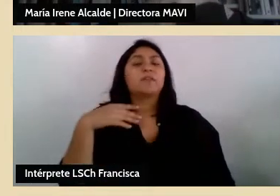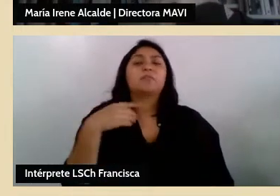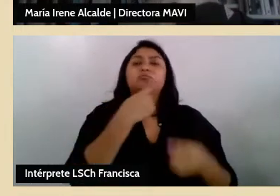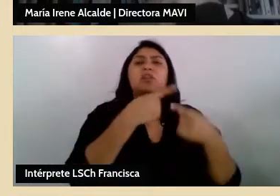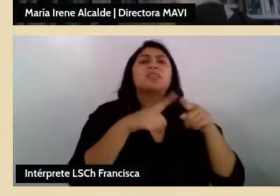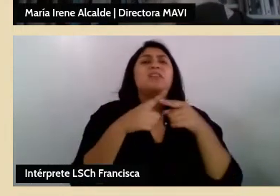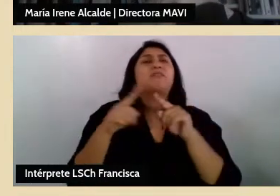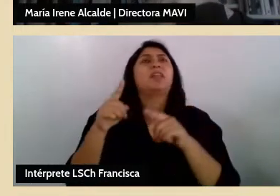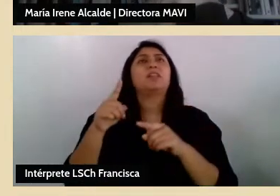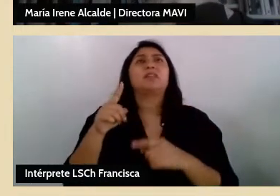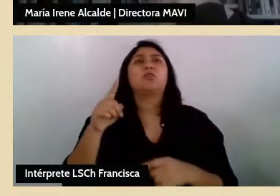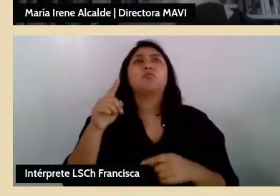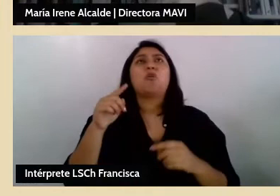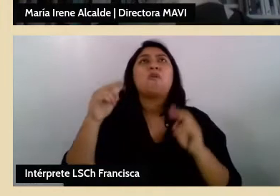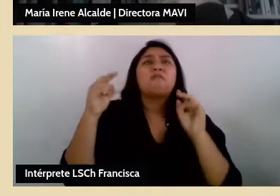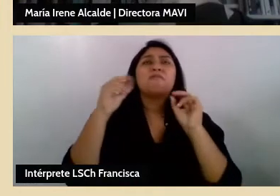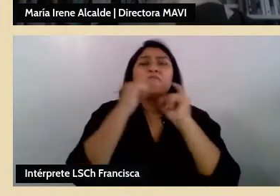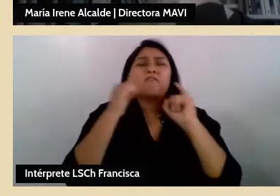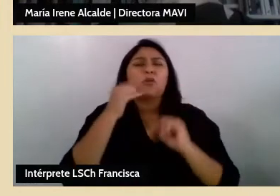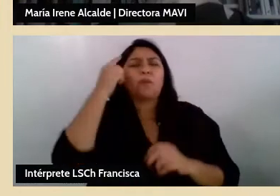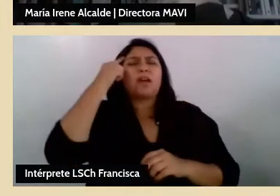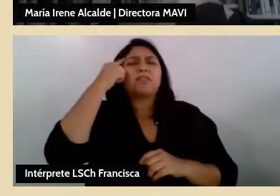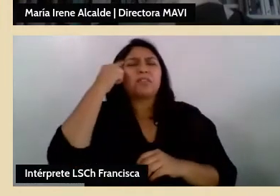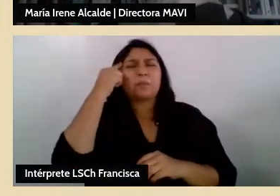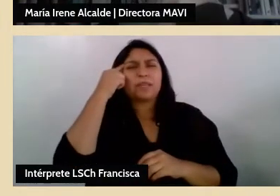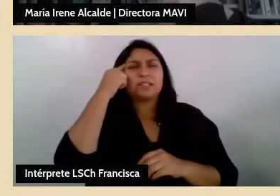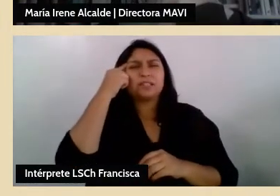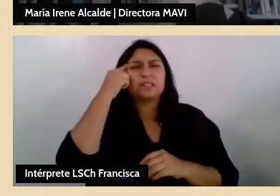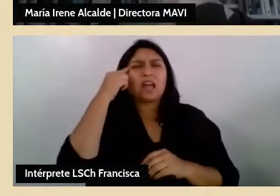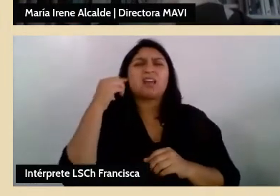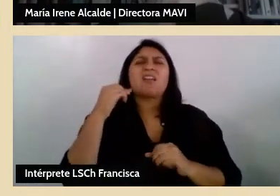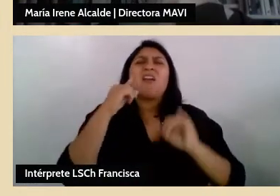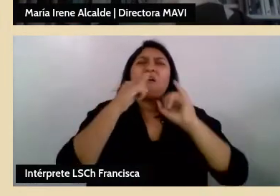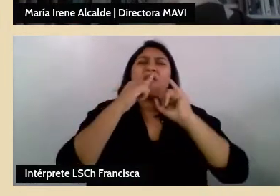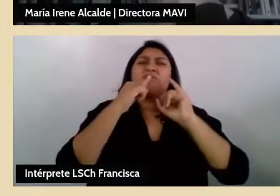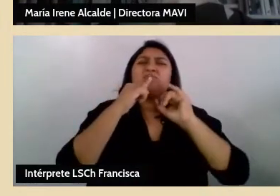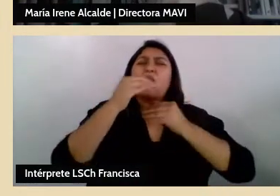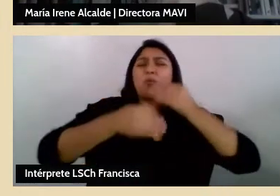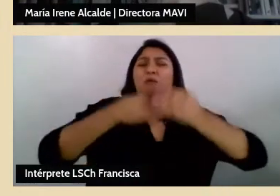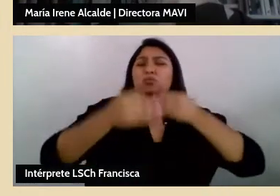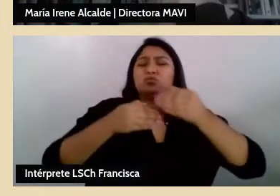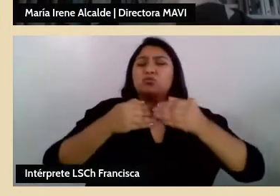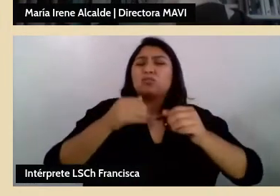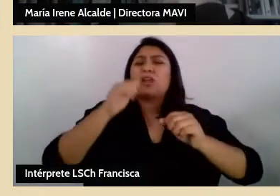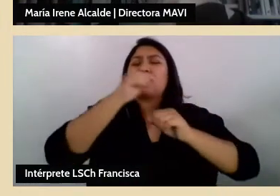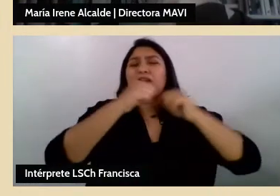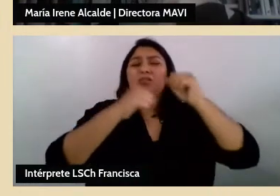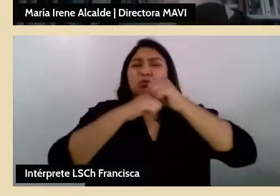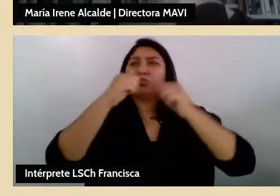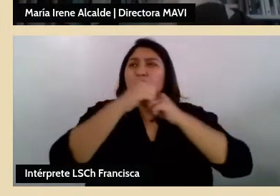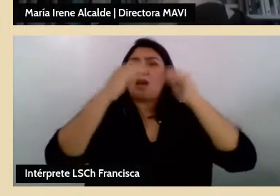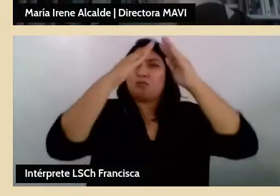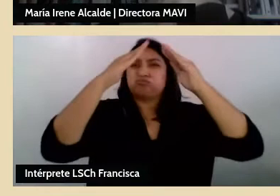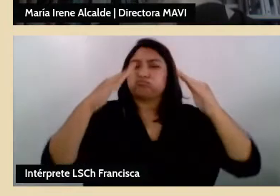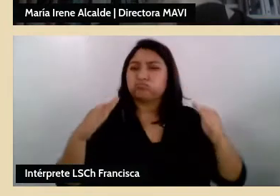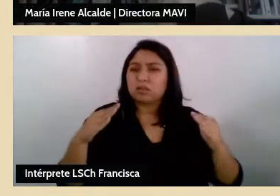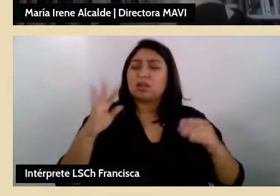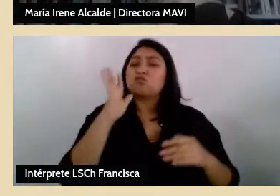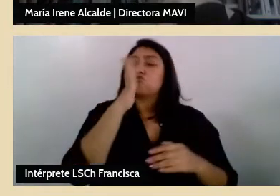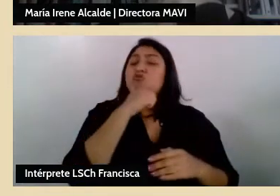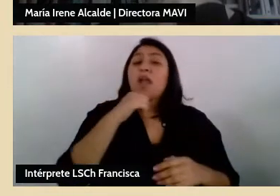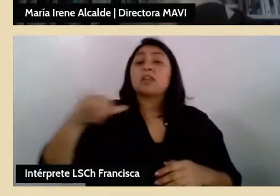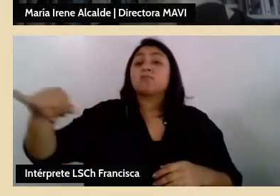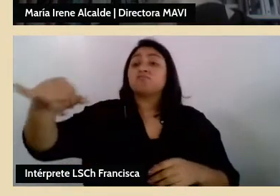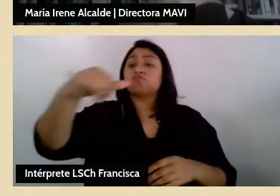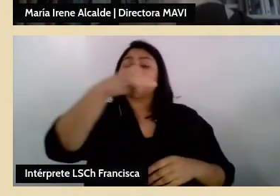lógicas institucionales funcionan bastante piramidal, no hay tanta horizontalidad y no sé, de repente cada